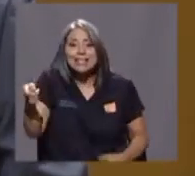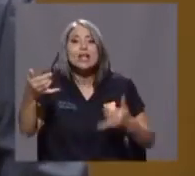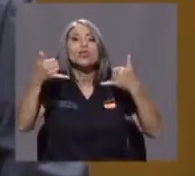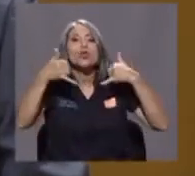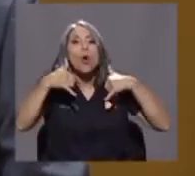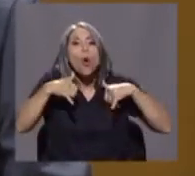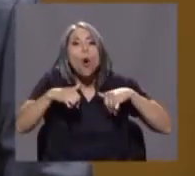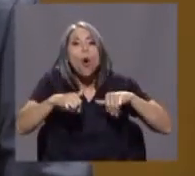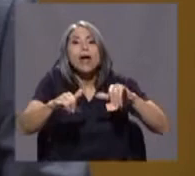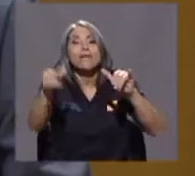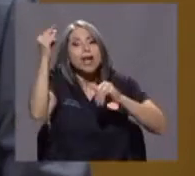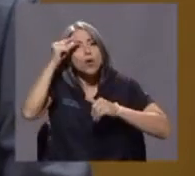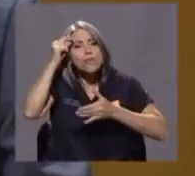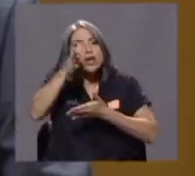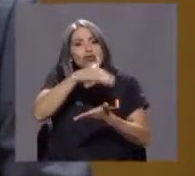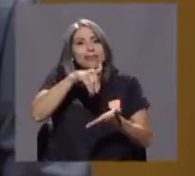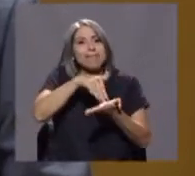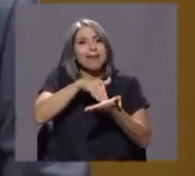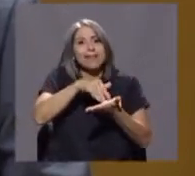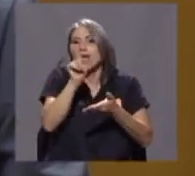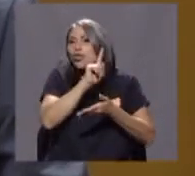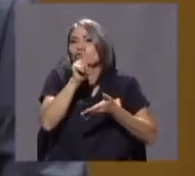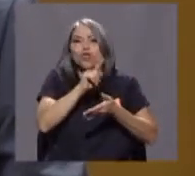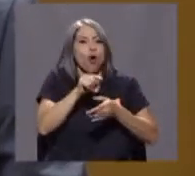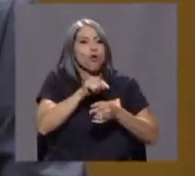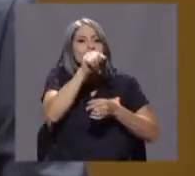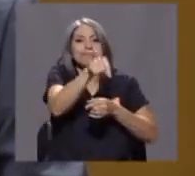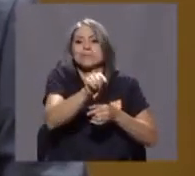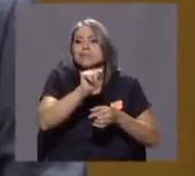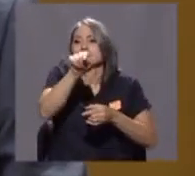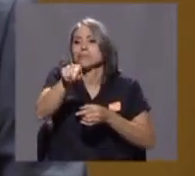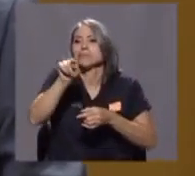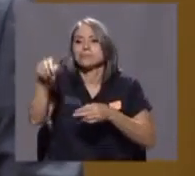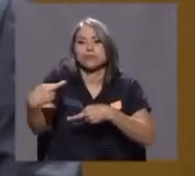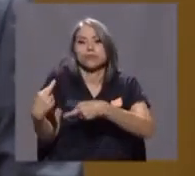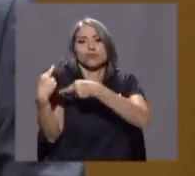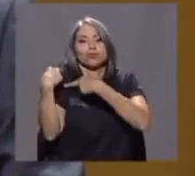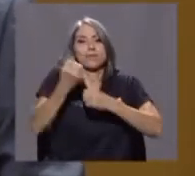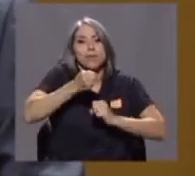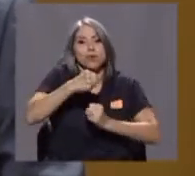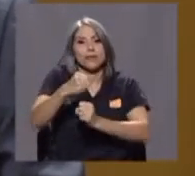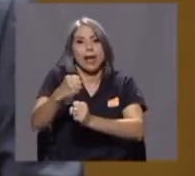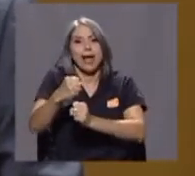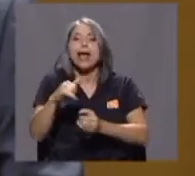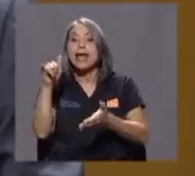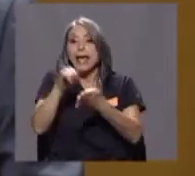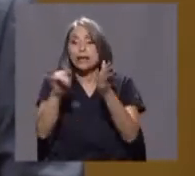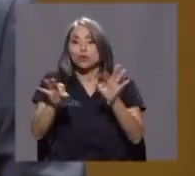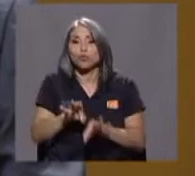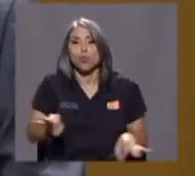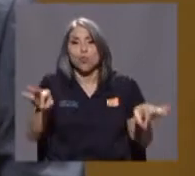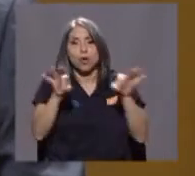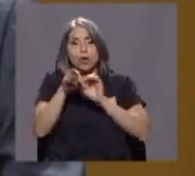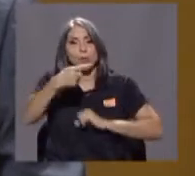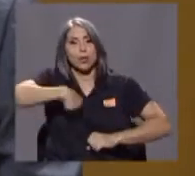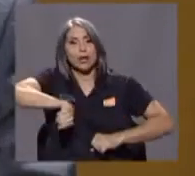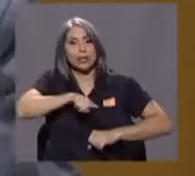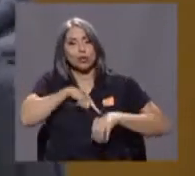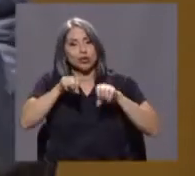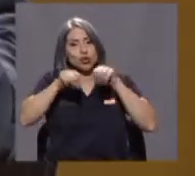en las municipalidades. Entonces eso es muy importante, porque en nuestro